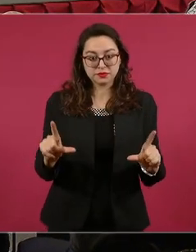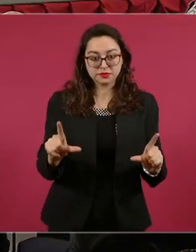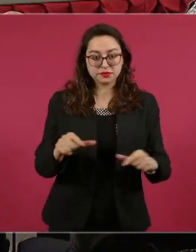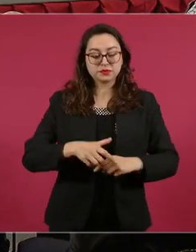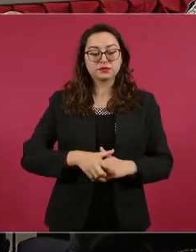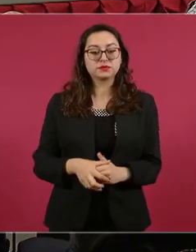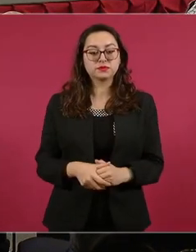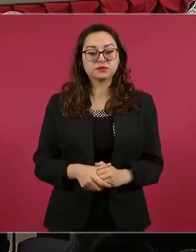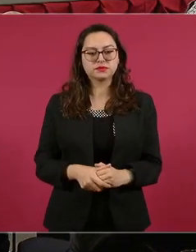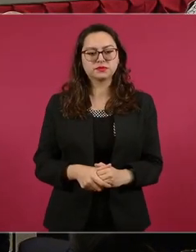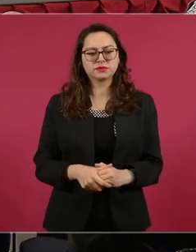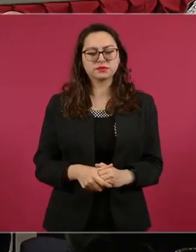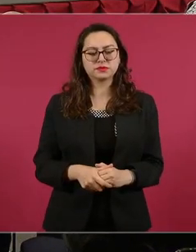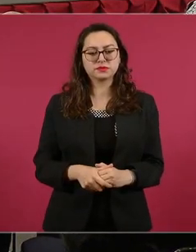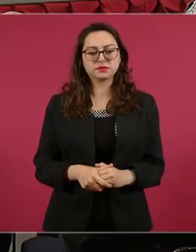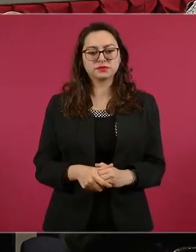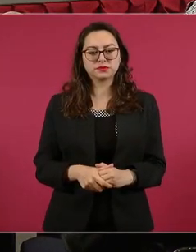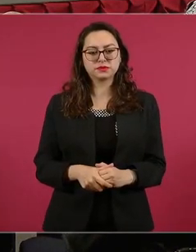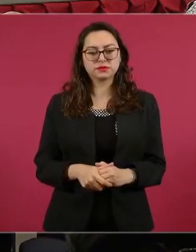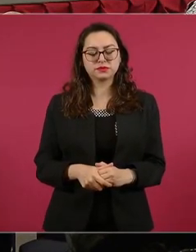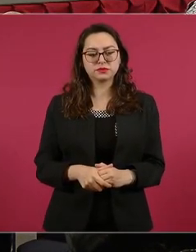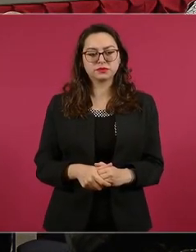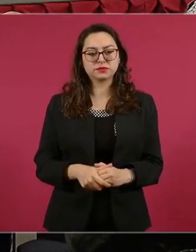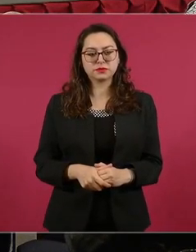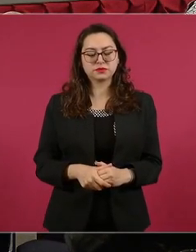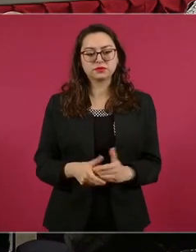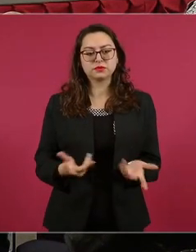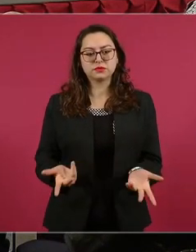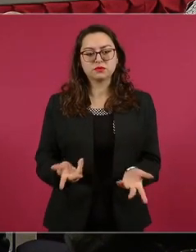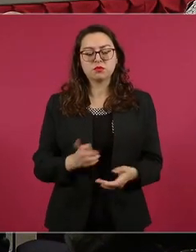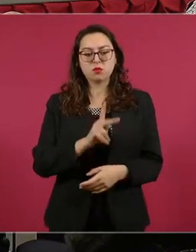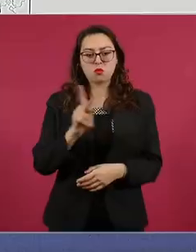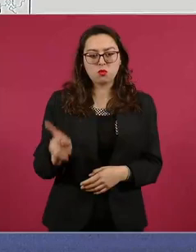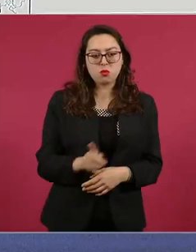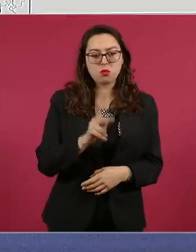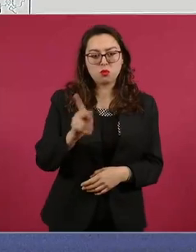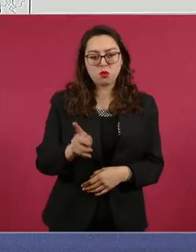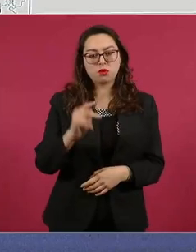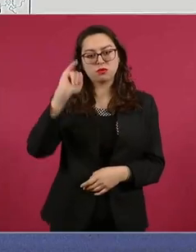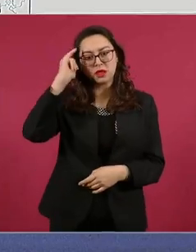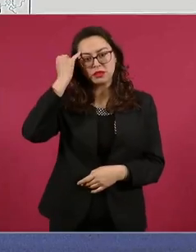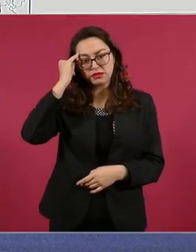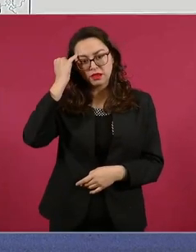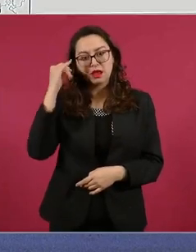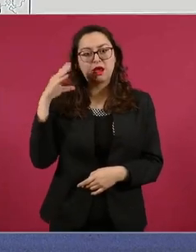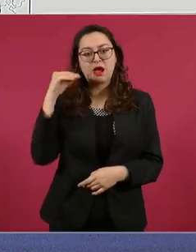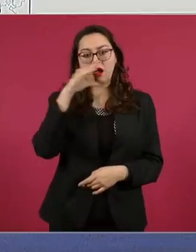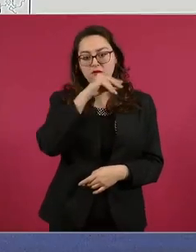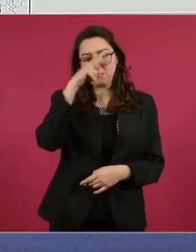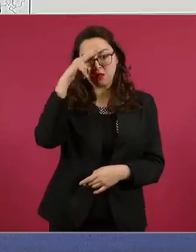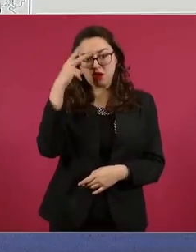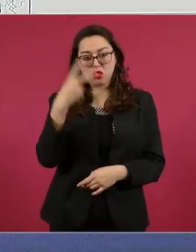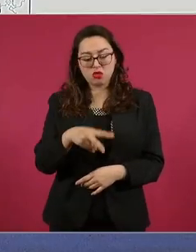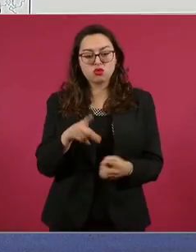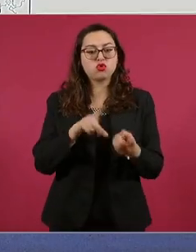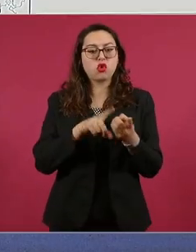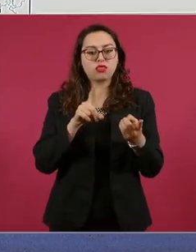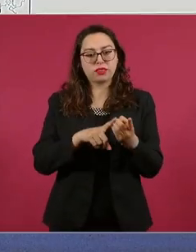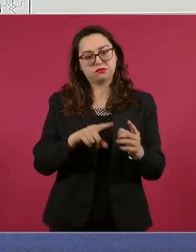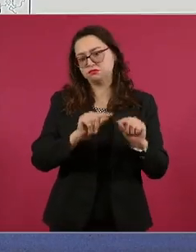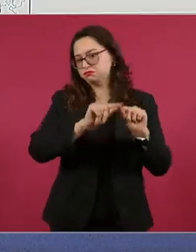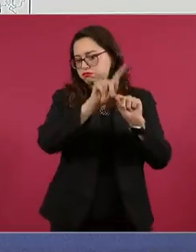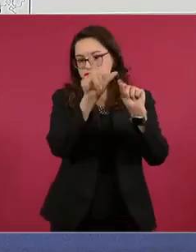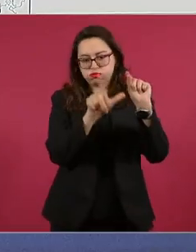presencia de los pueblos y comunidades indígenas y afromexicanas a lo largo y ancho del territorio